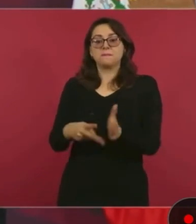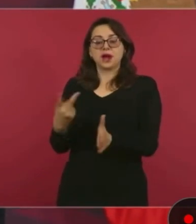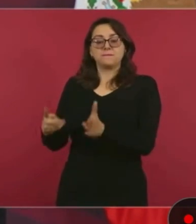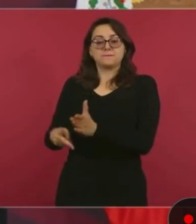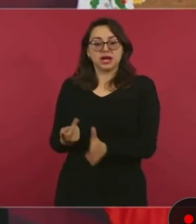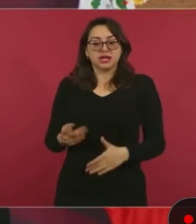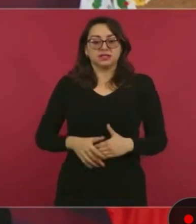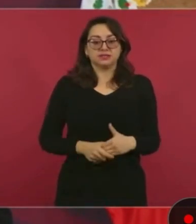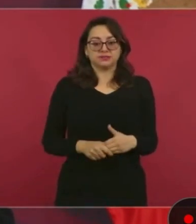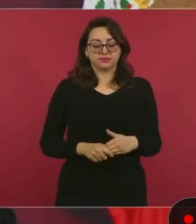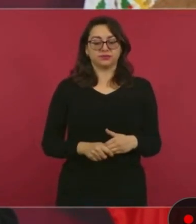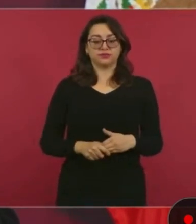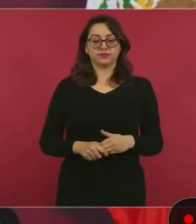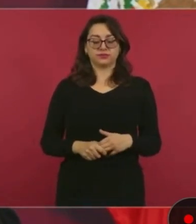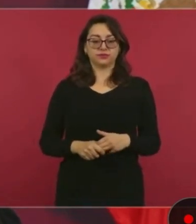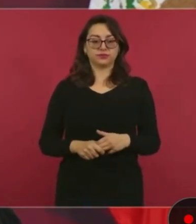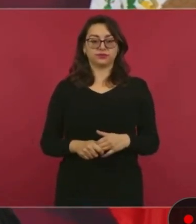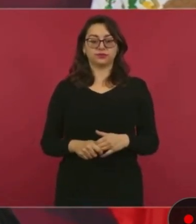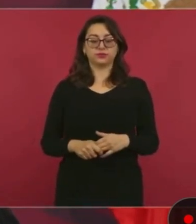señor